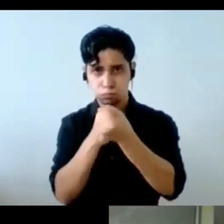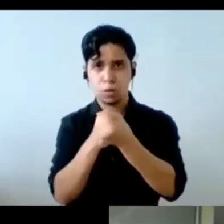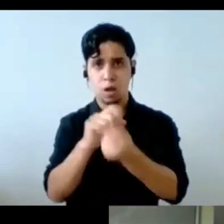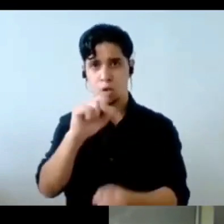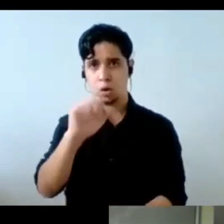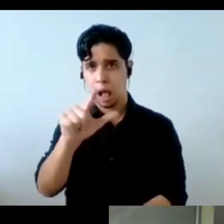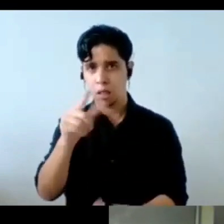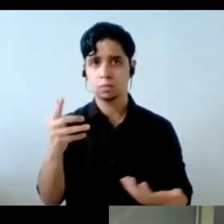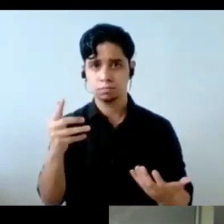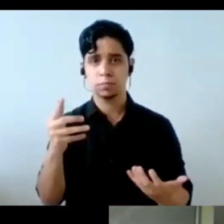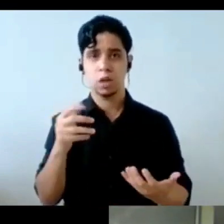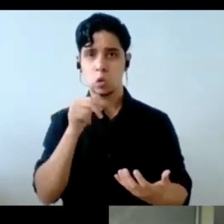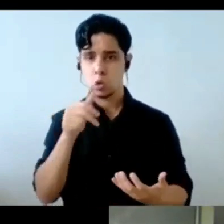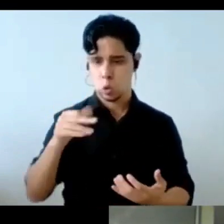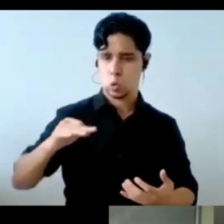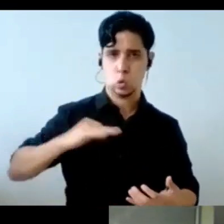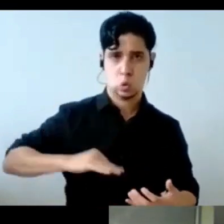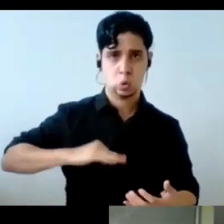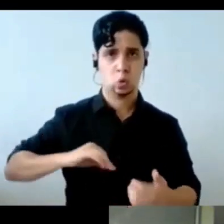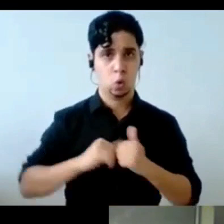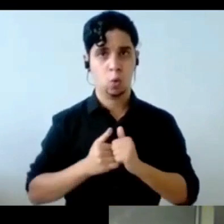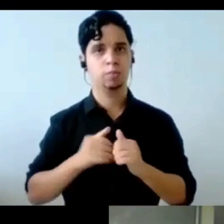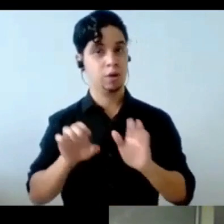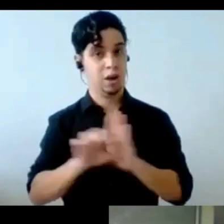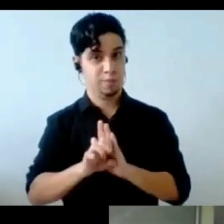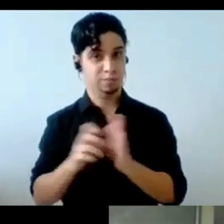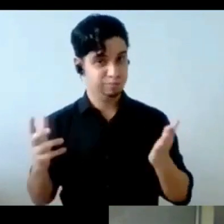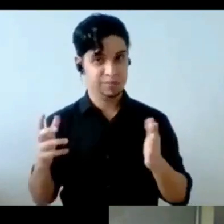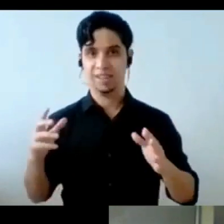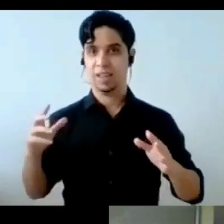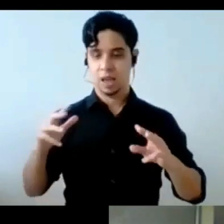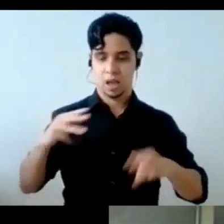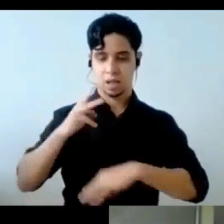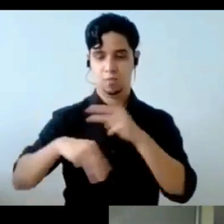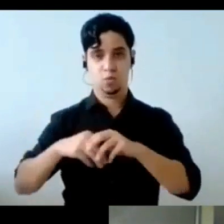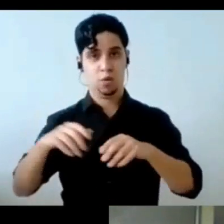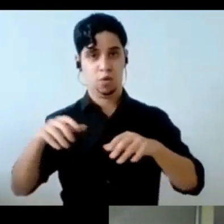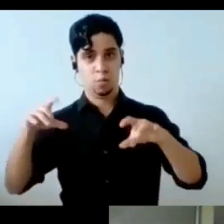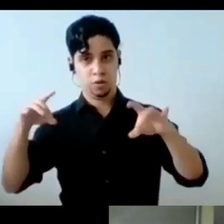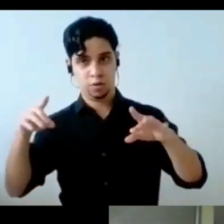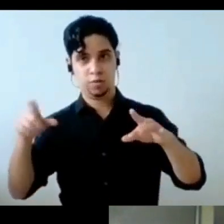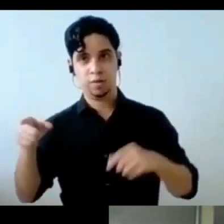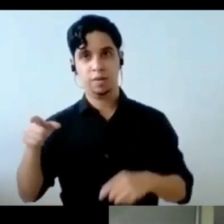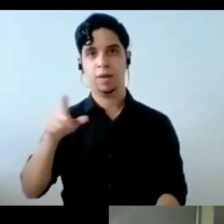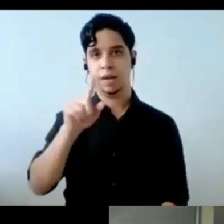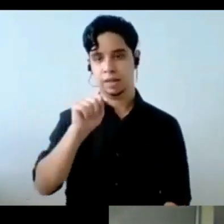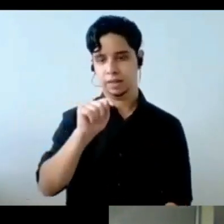apoyar una entidad sin fines de lucro como el Mundo de los Muñecos, vaya a tichealo.com,